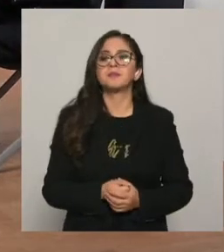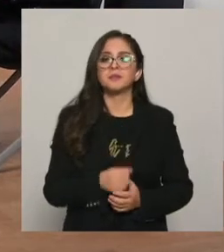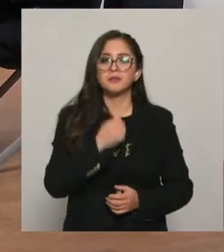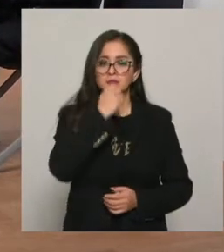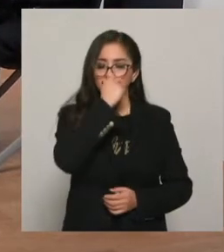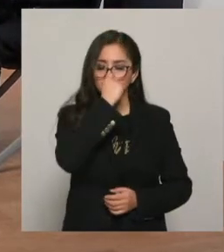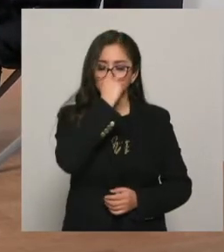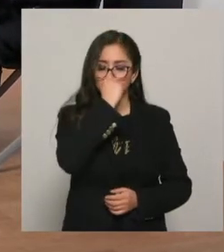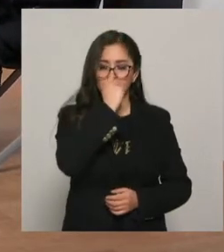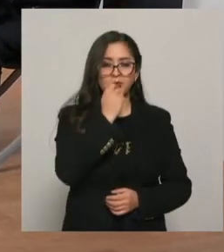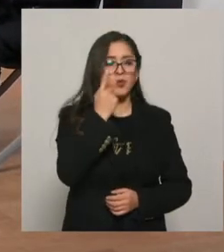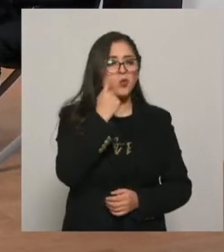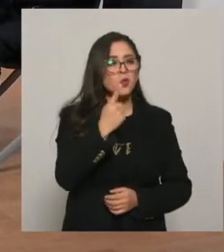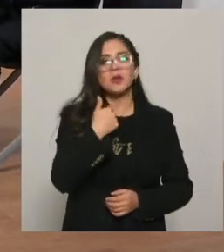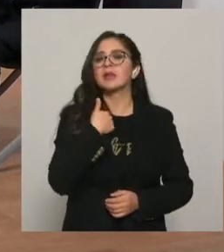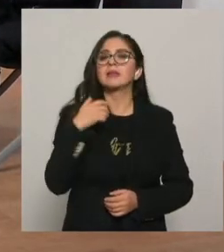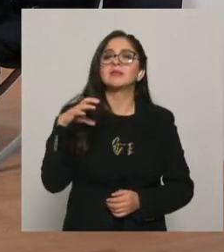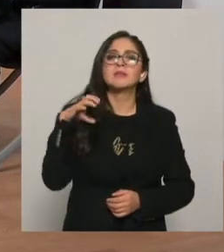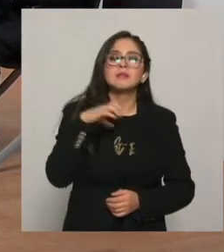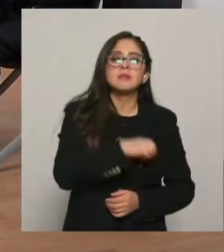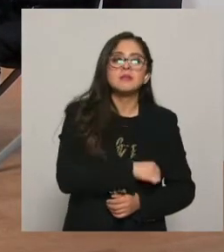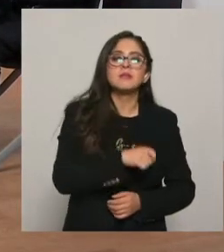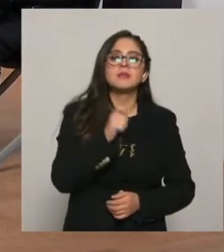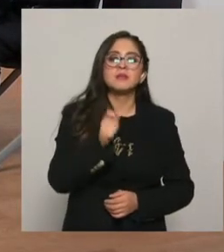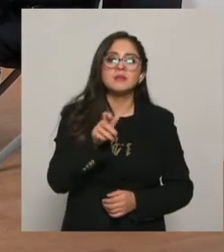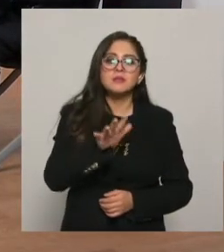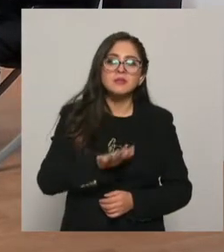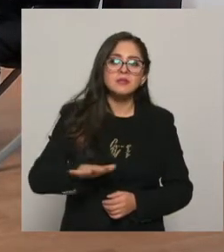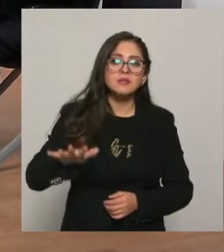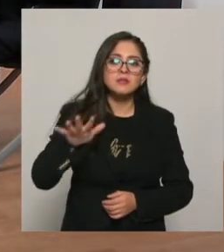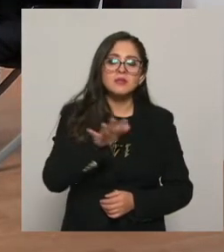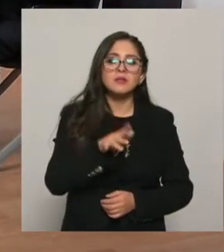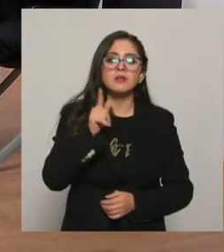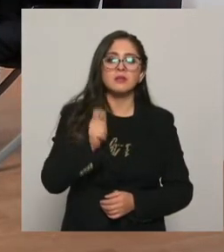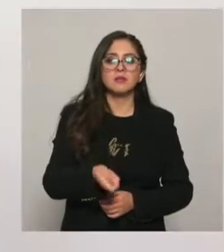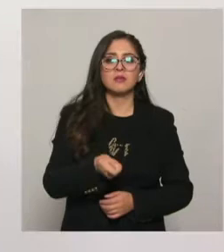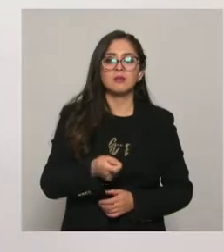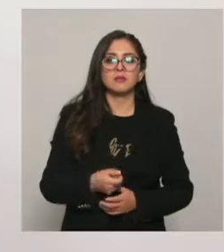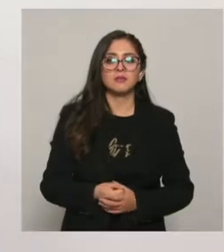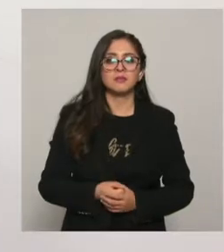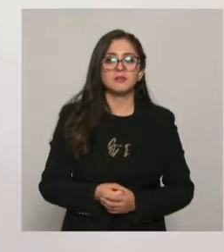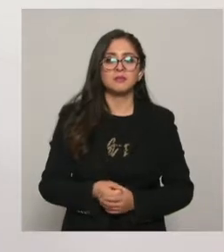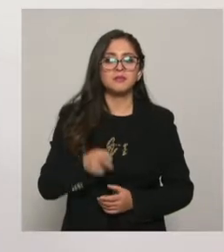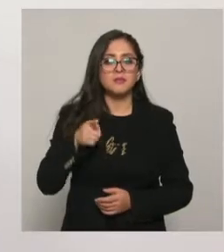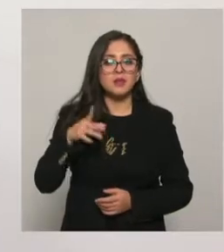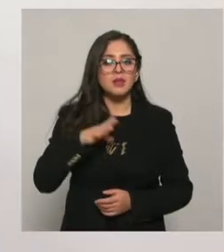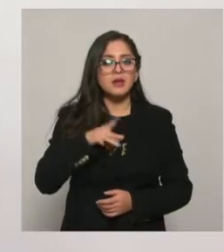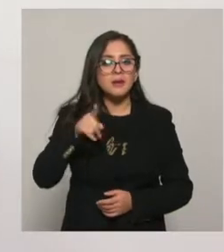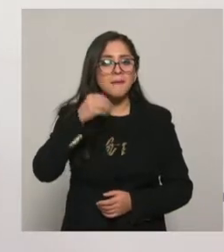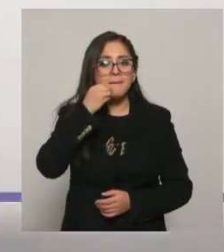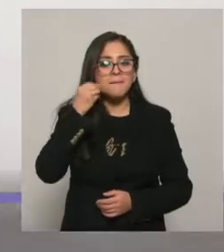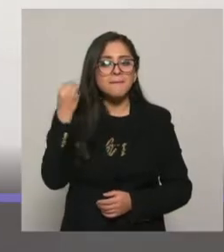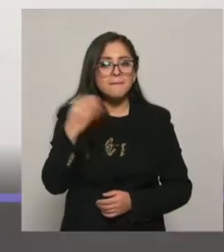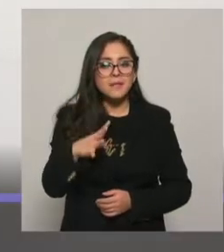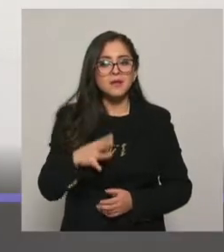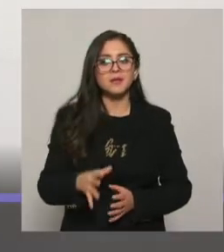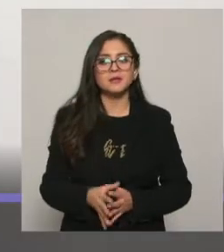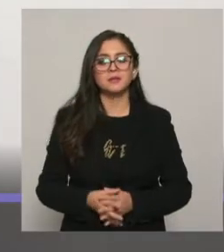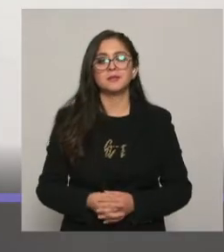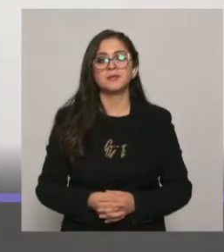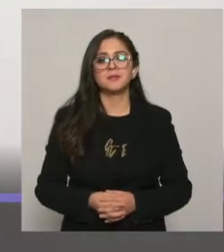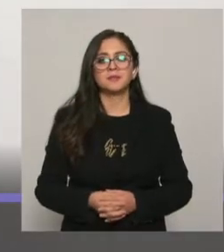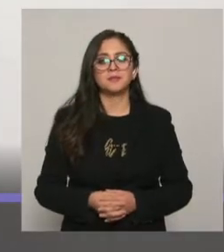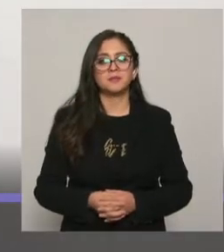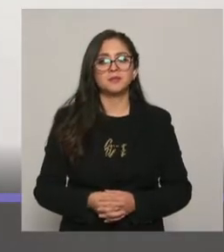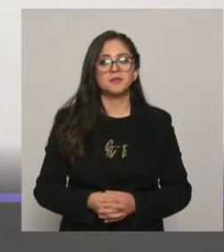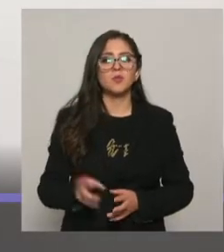me encanta, Sí. lo que leyó hace rato Marianita es algo también precioso, pero aquí,